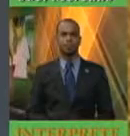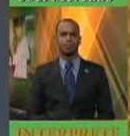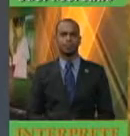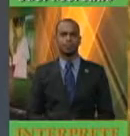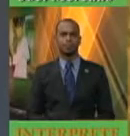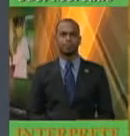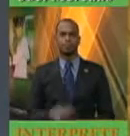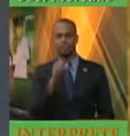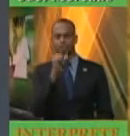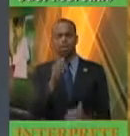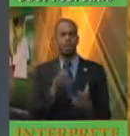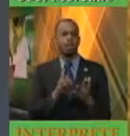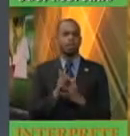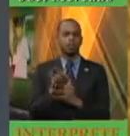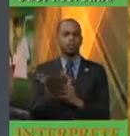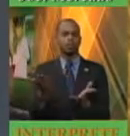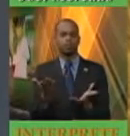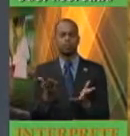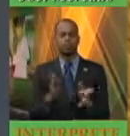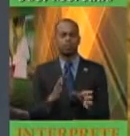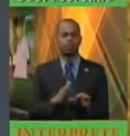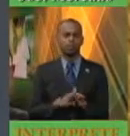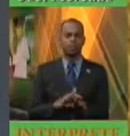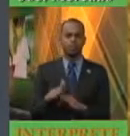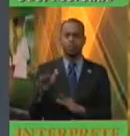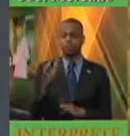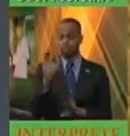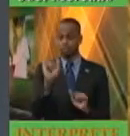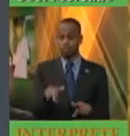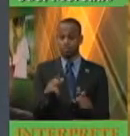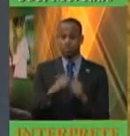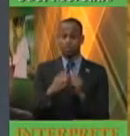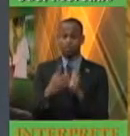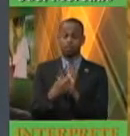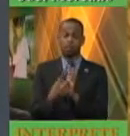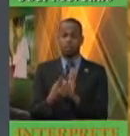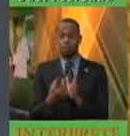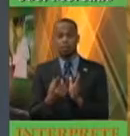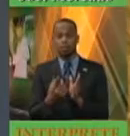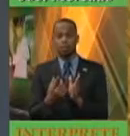no son accesibles las aceras. Y por eso una persona con discapacidad,